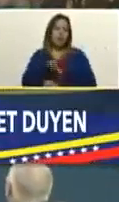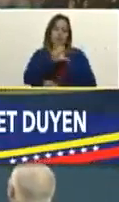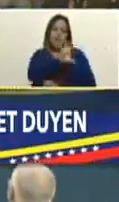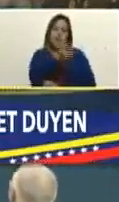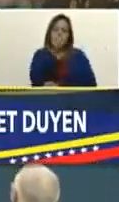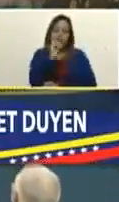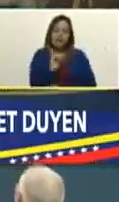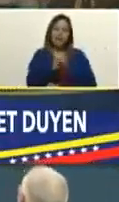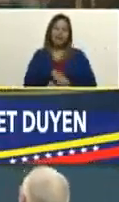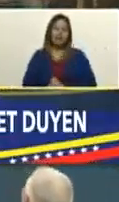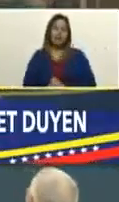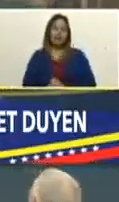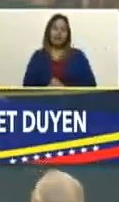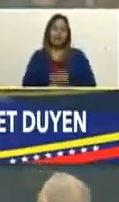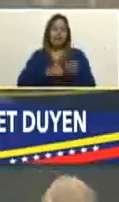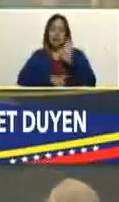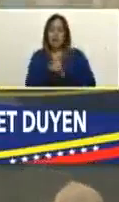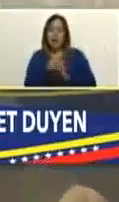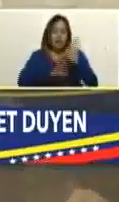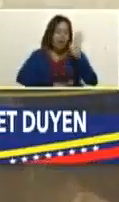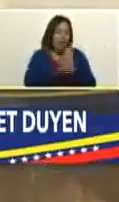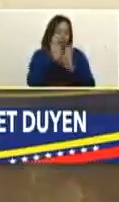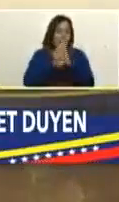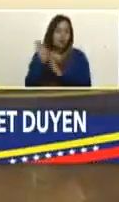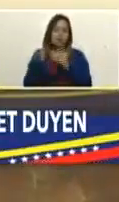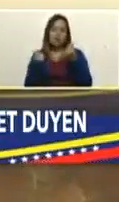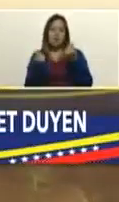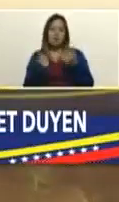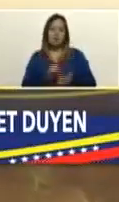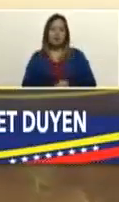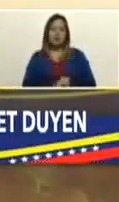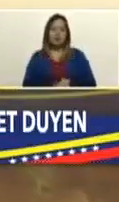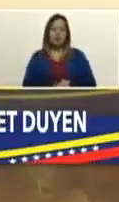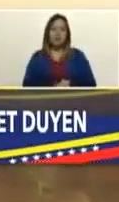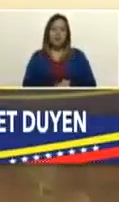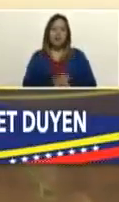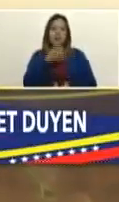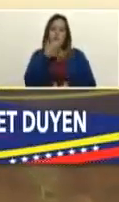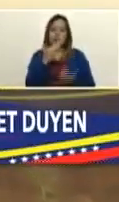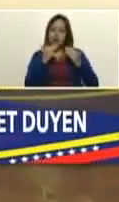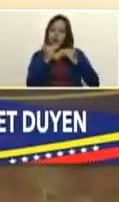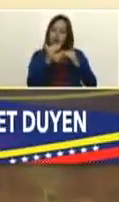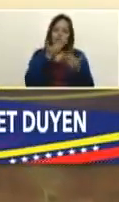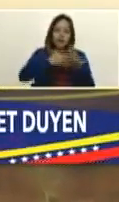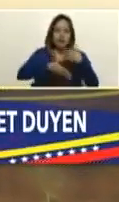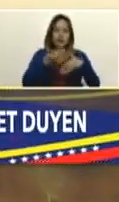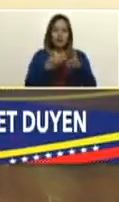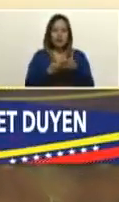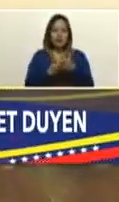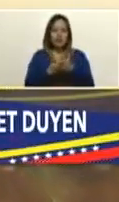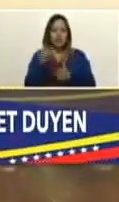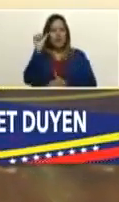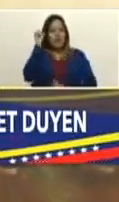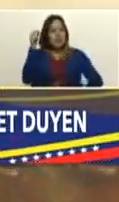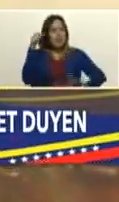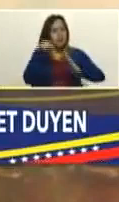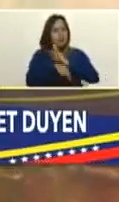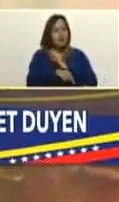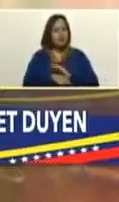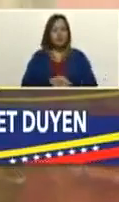uno de los países de mayor crecimiento económico y prosperidad del Asia Profunda.